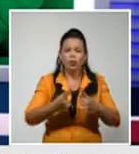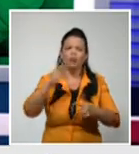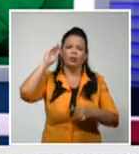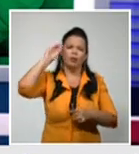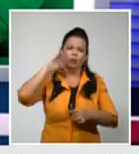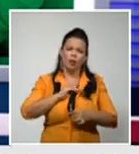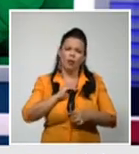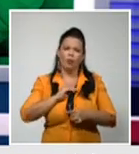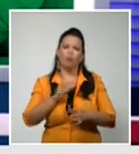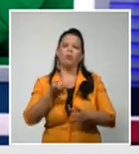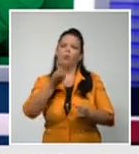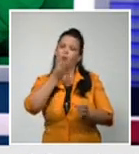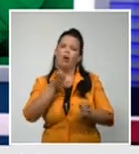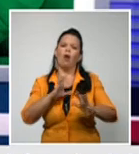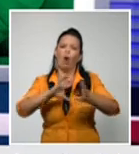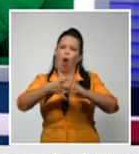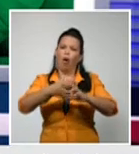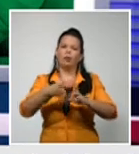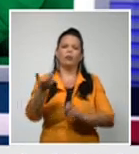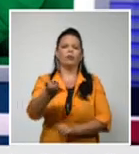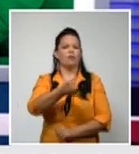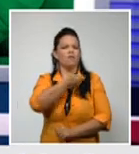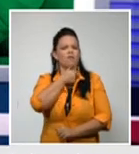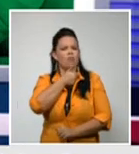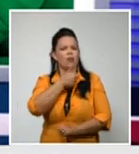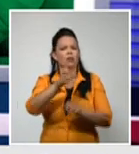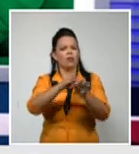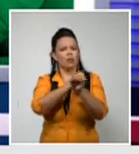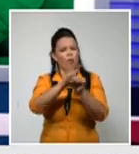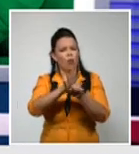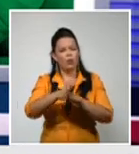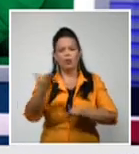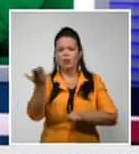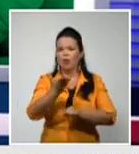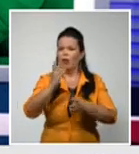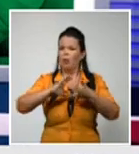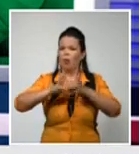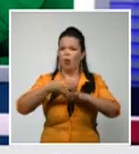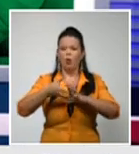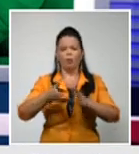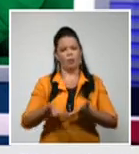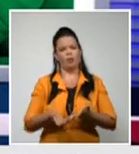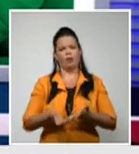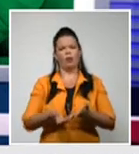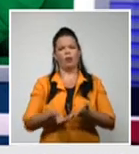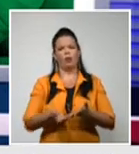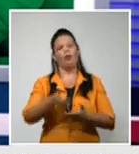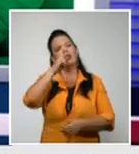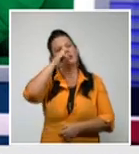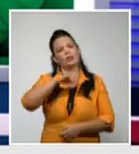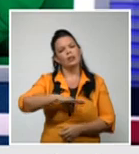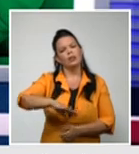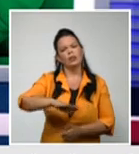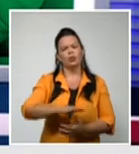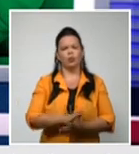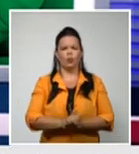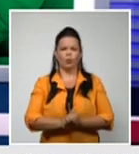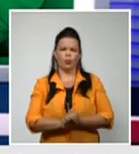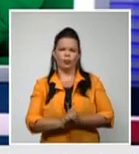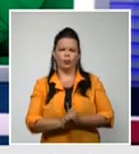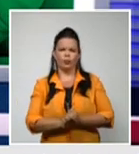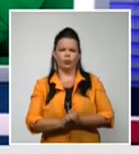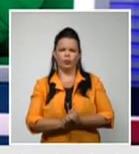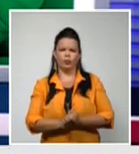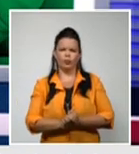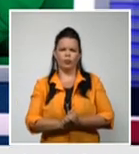evolución no es favorable en algunos casos. Los niños y las edades